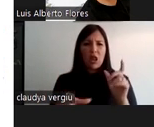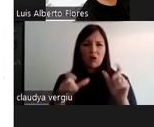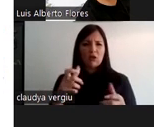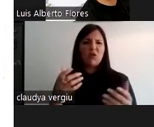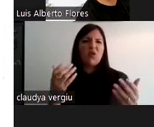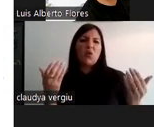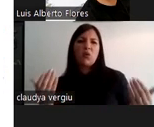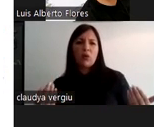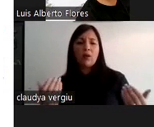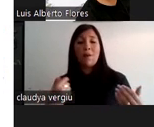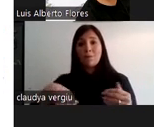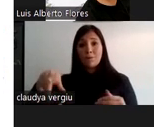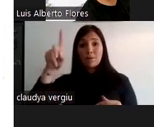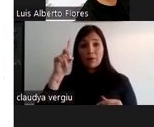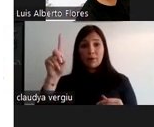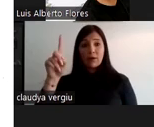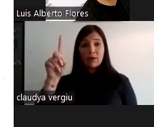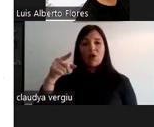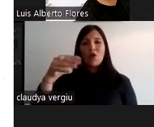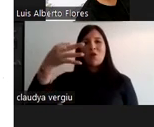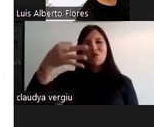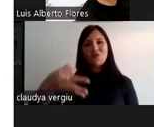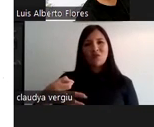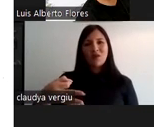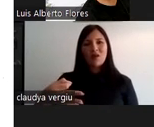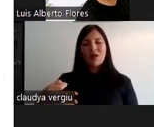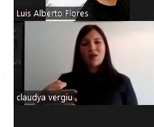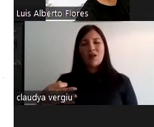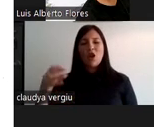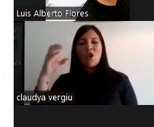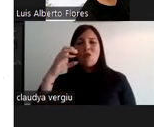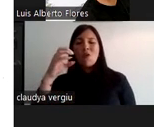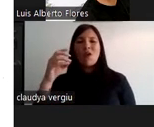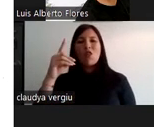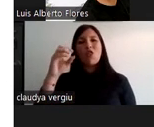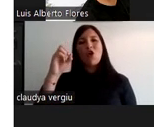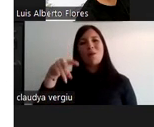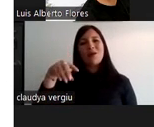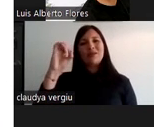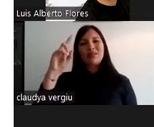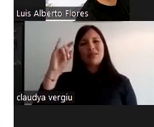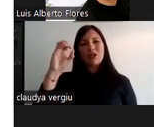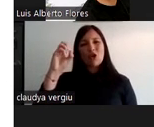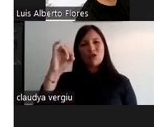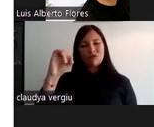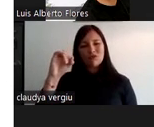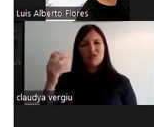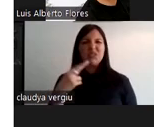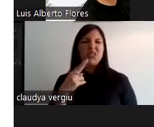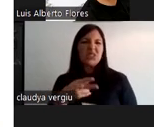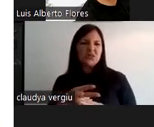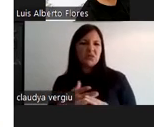como en primer lugar la preferencia por destinos domésticos eso se va a mantener la preferencia por los destinos domésticos